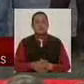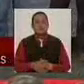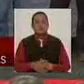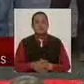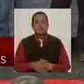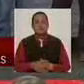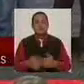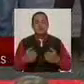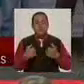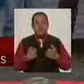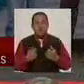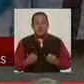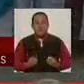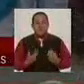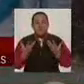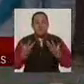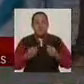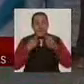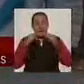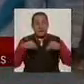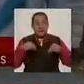estoy muy feliz de estar acá